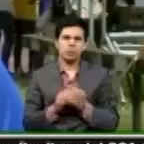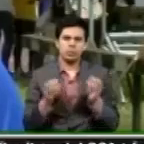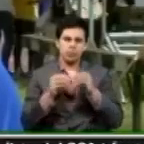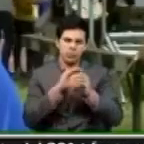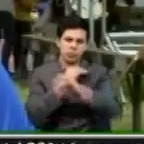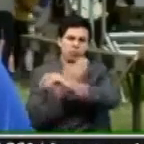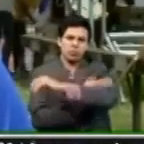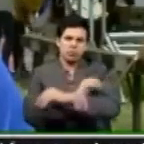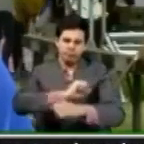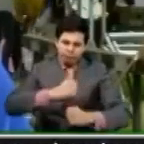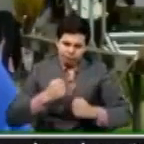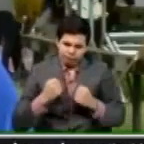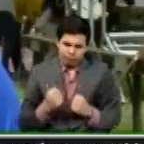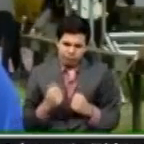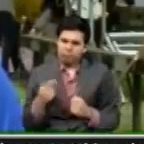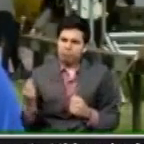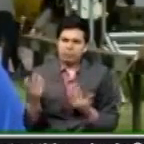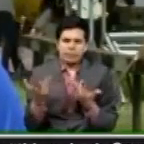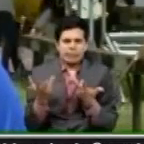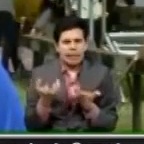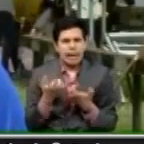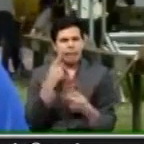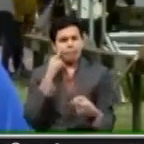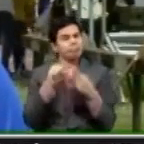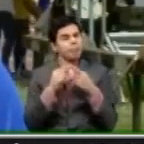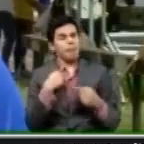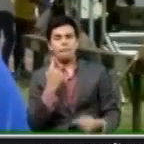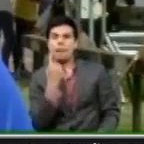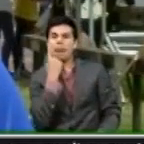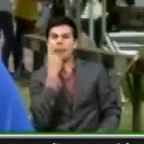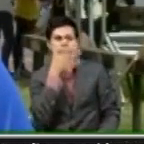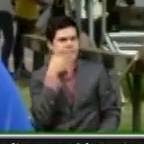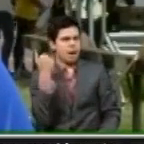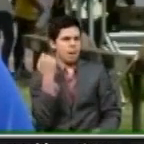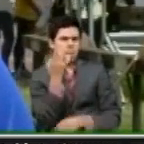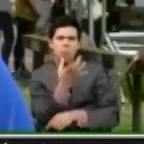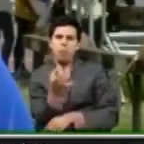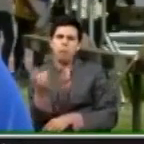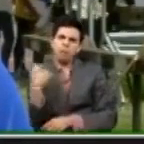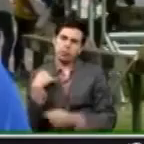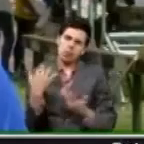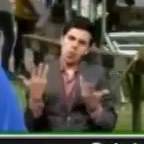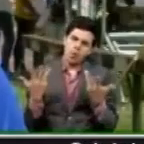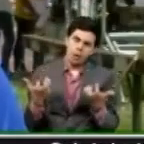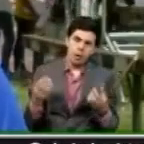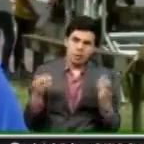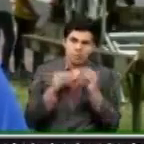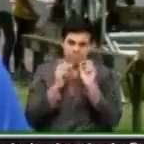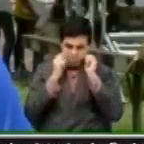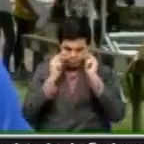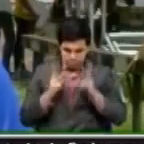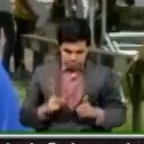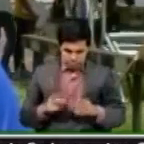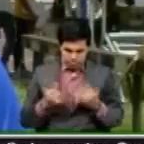en el pensamiento de querer ser siempre el primero, el mejor, y sobre todo ser persona, ser